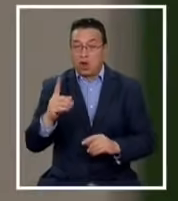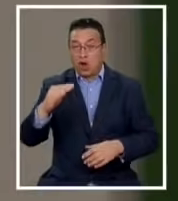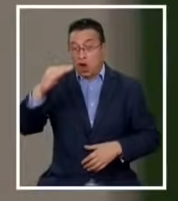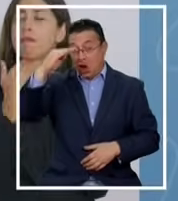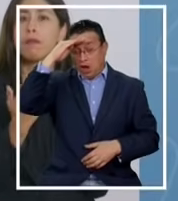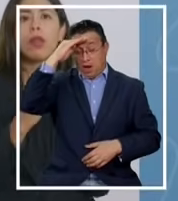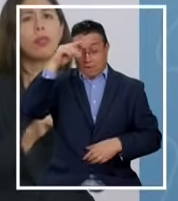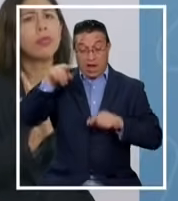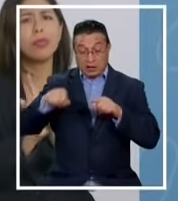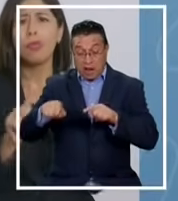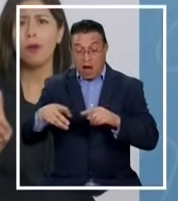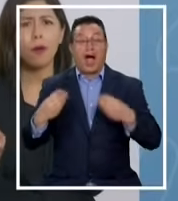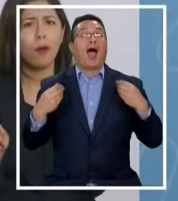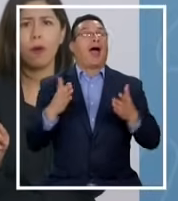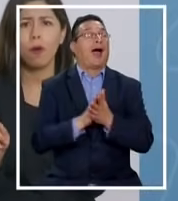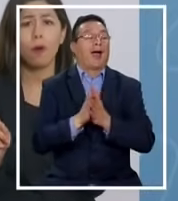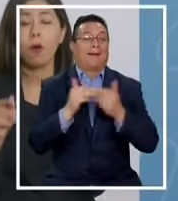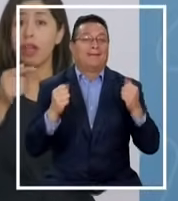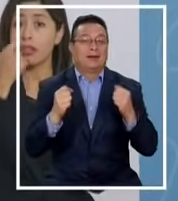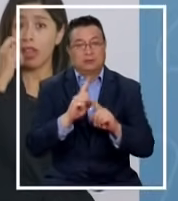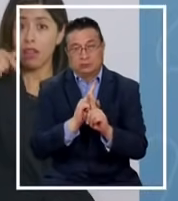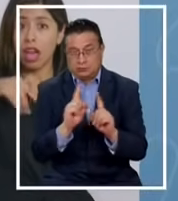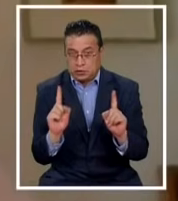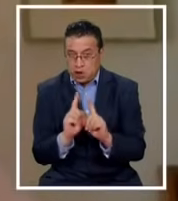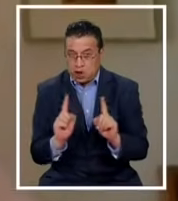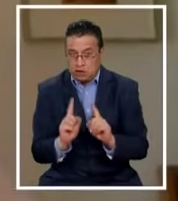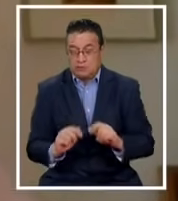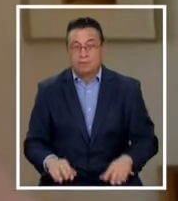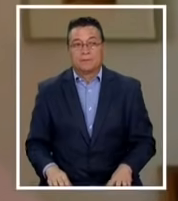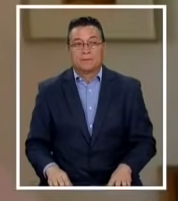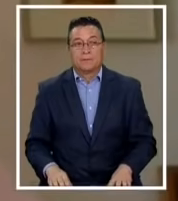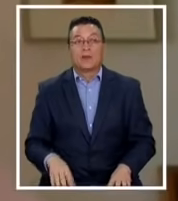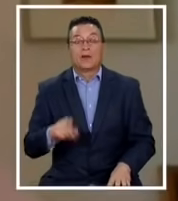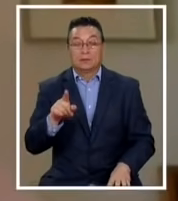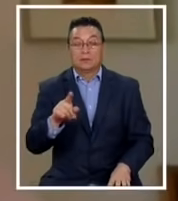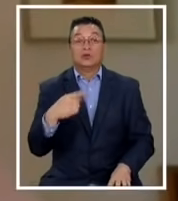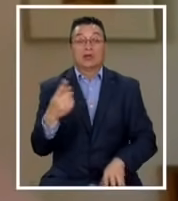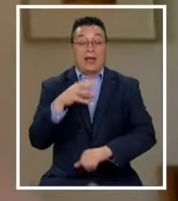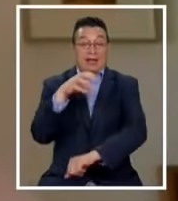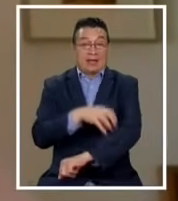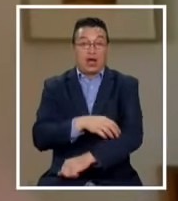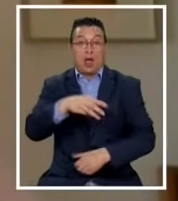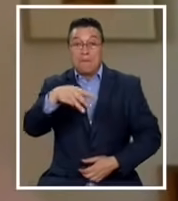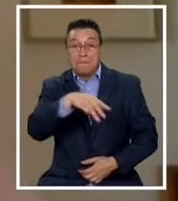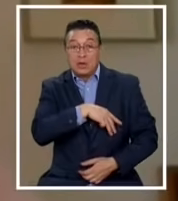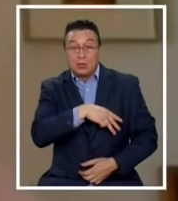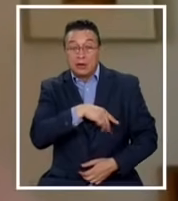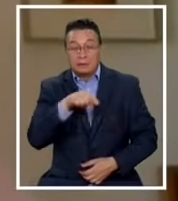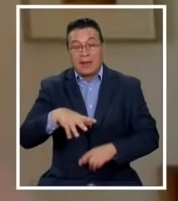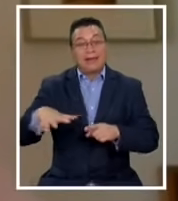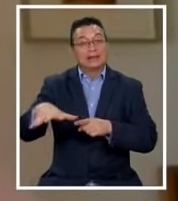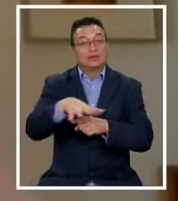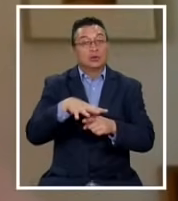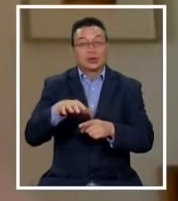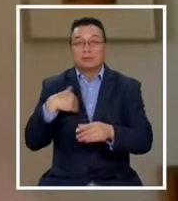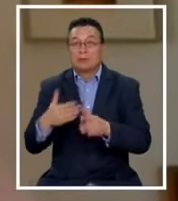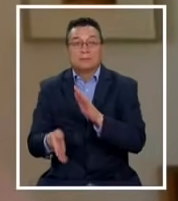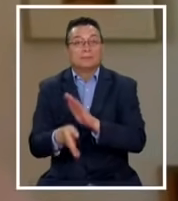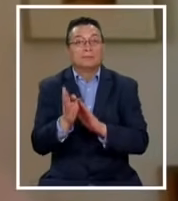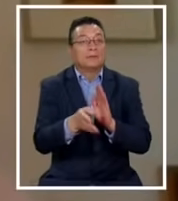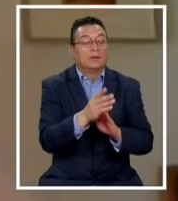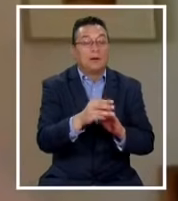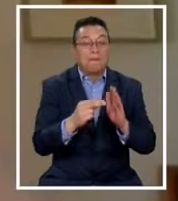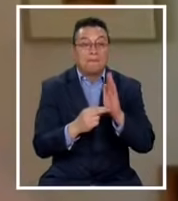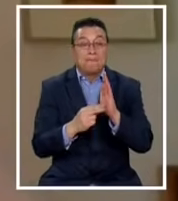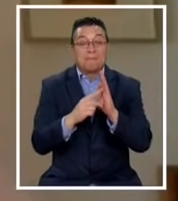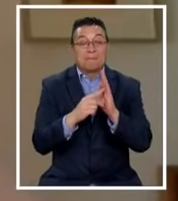confiarnos en esta leve cambio. No veo que, y sobre todo en la región metropolitana, que estemos en situación de salir de fase de